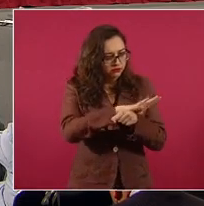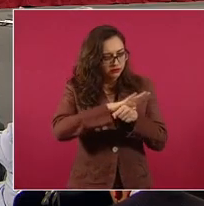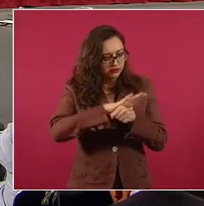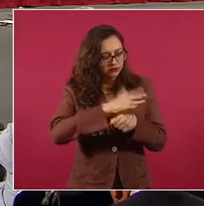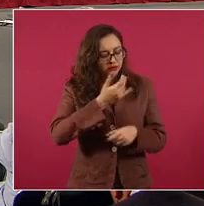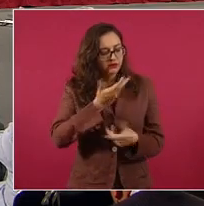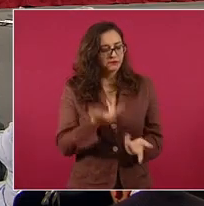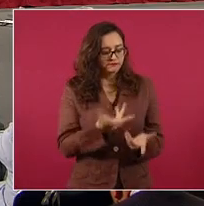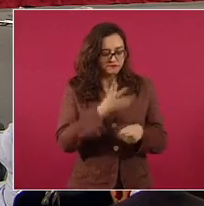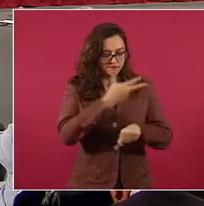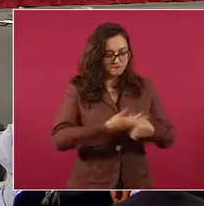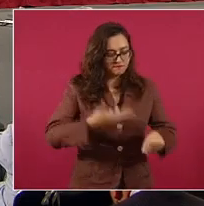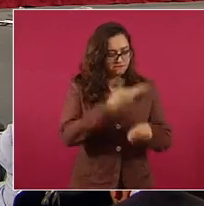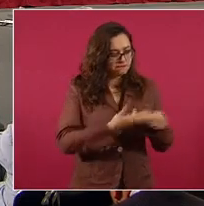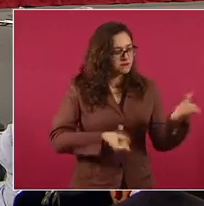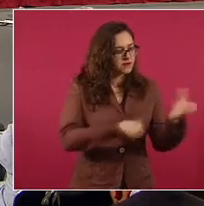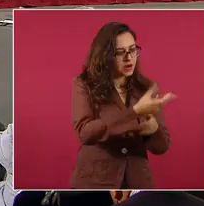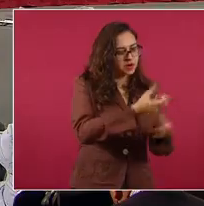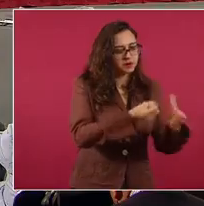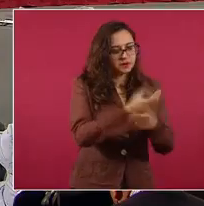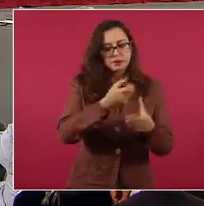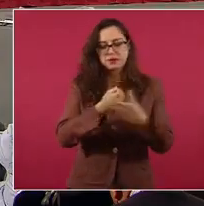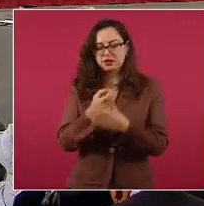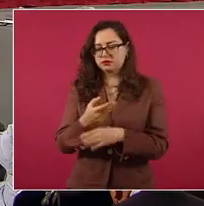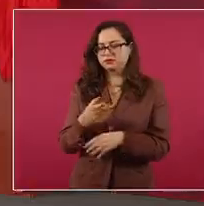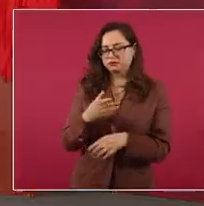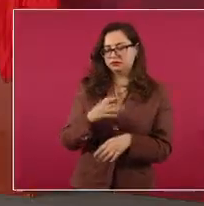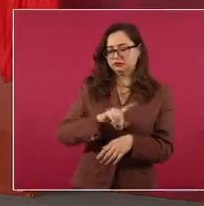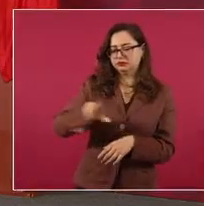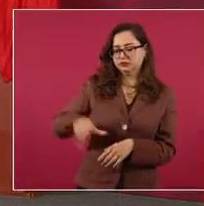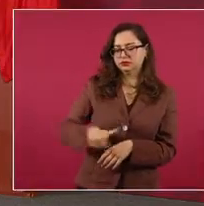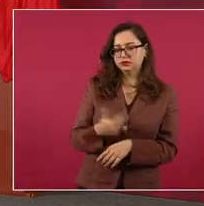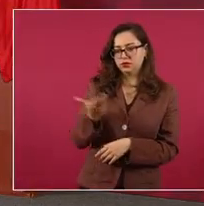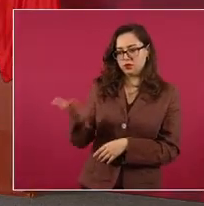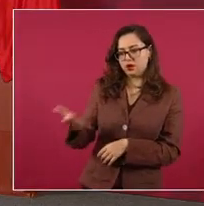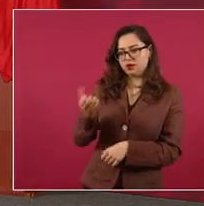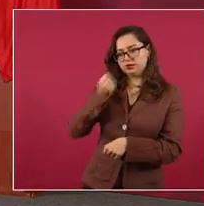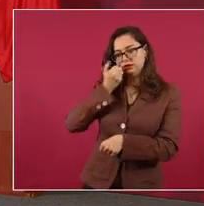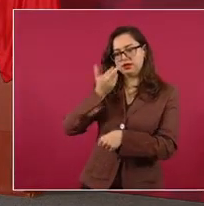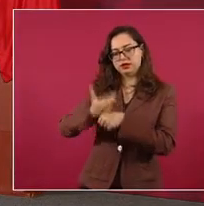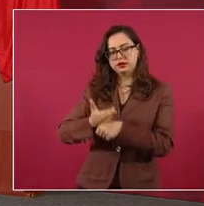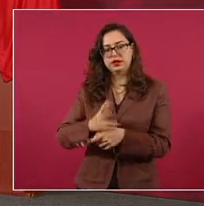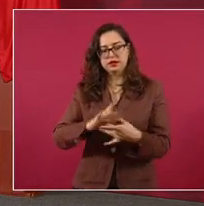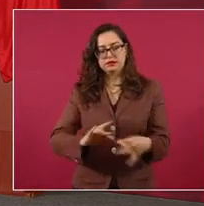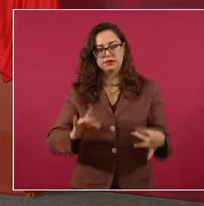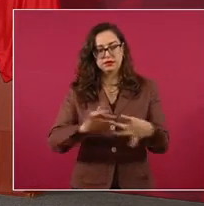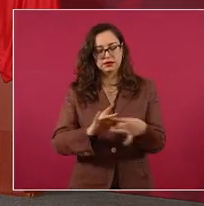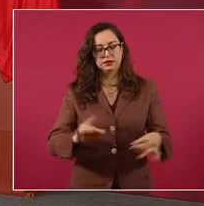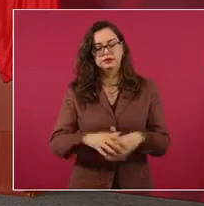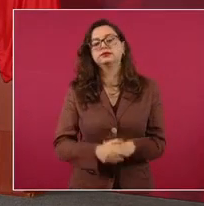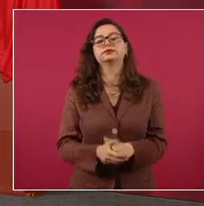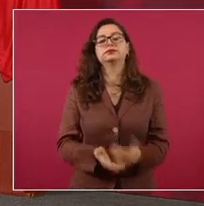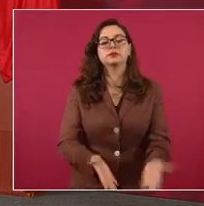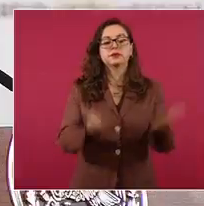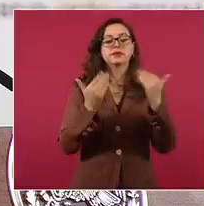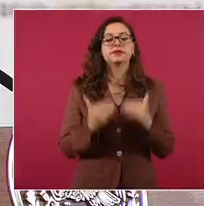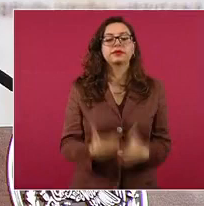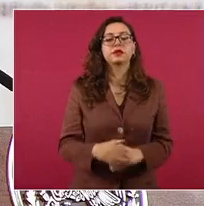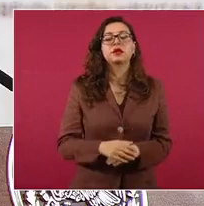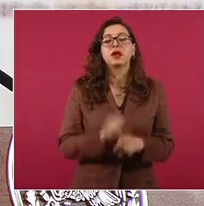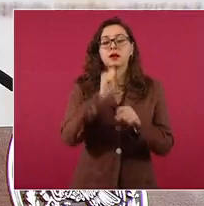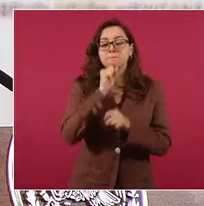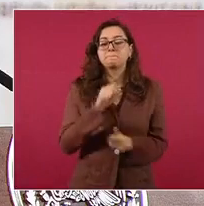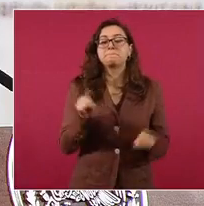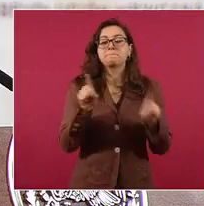migratoria se ha hecho un trabajo de coordinación con la Cancillería en la Comisión Interinstitucional para atender el tema. Se ha